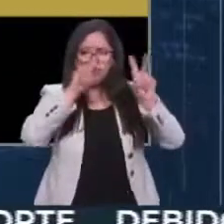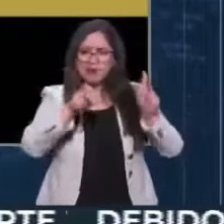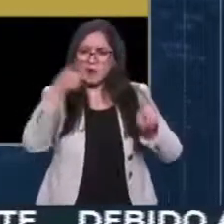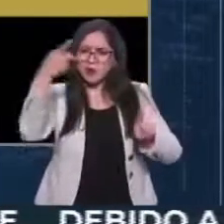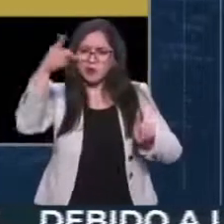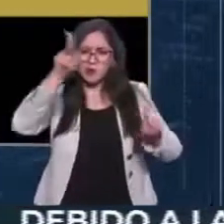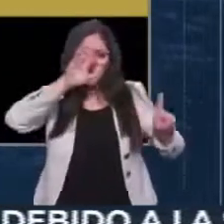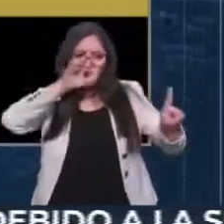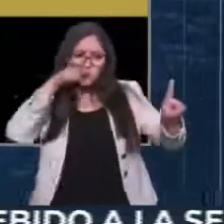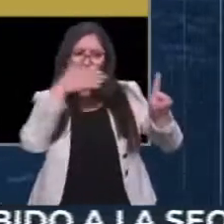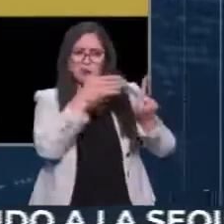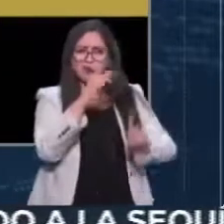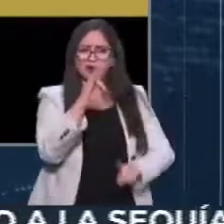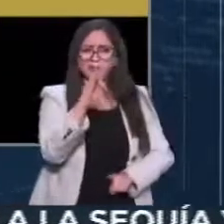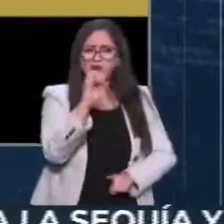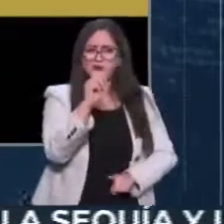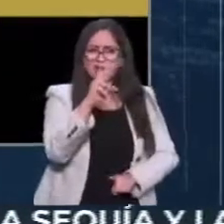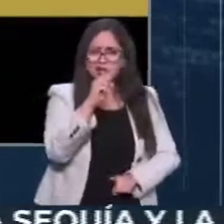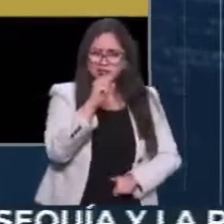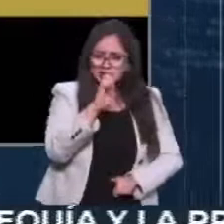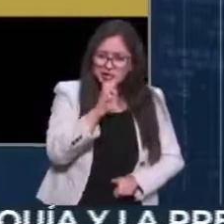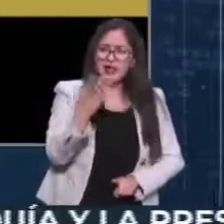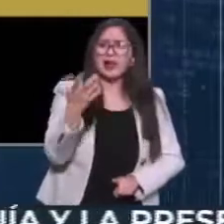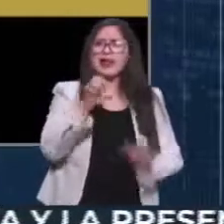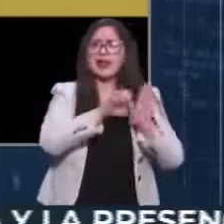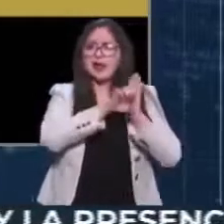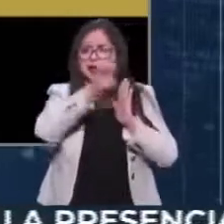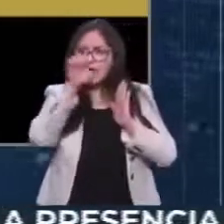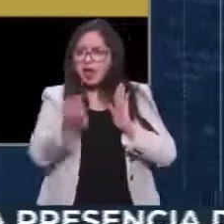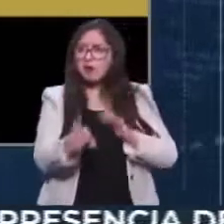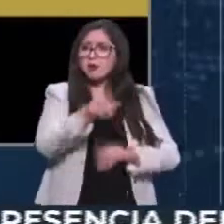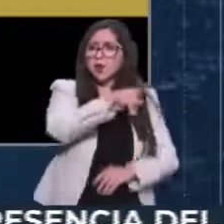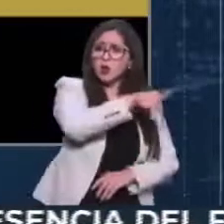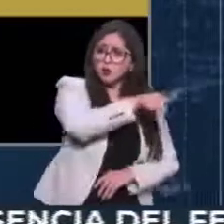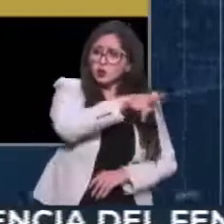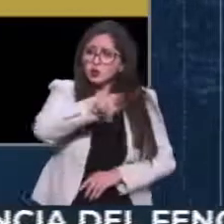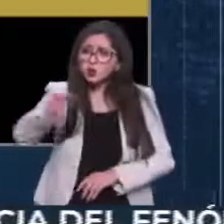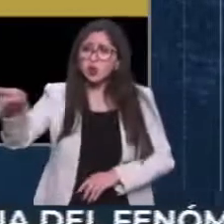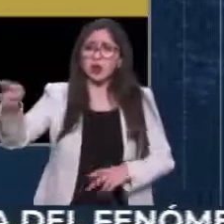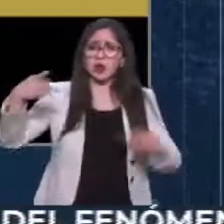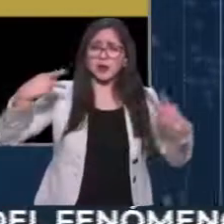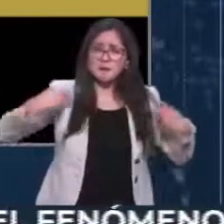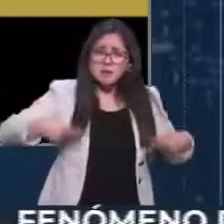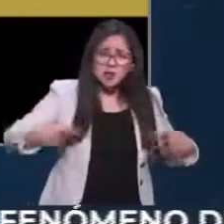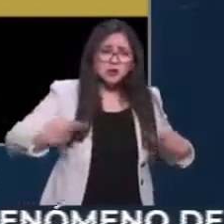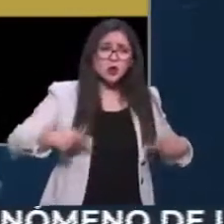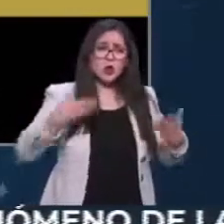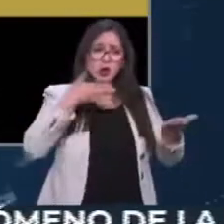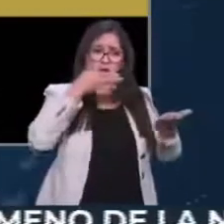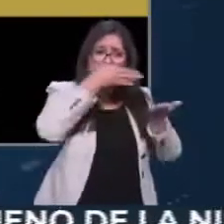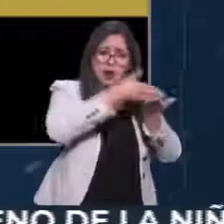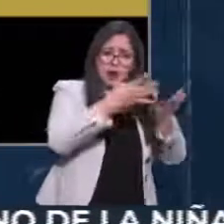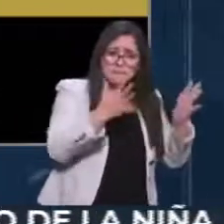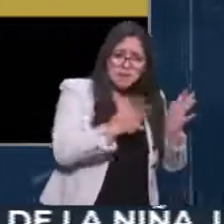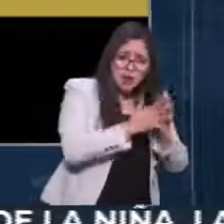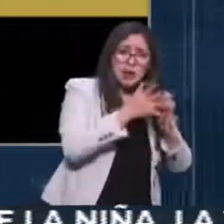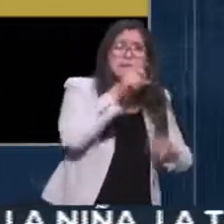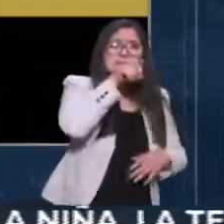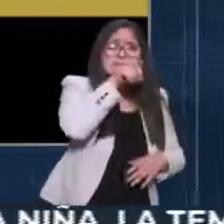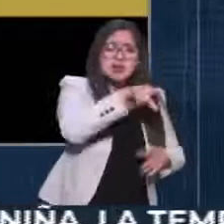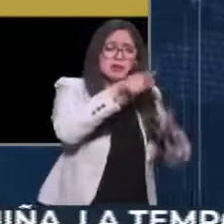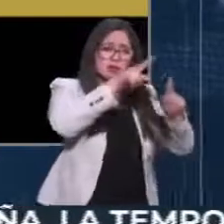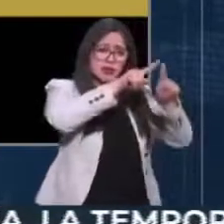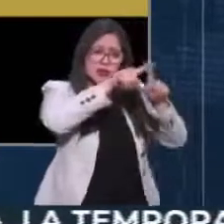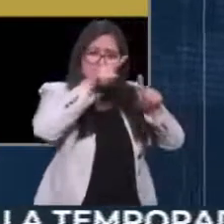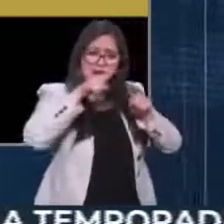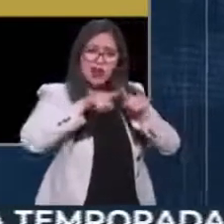los procedimientos, los proveedores, todos y cada uno de los temas que se abordaran ahí fueran